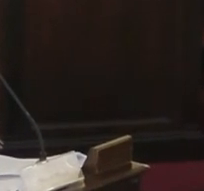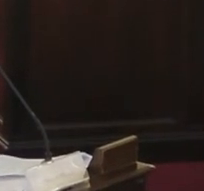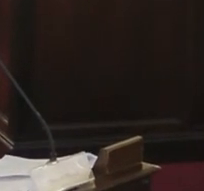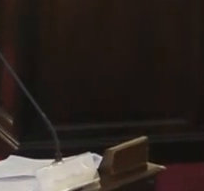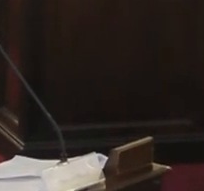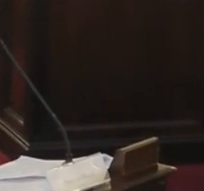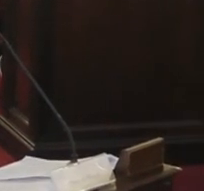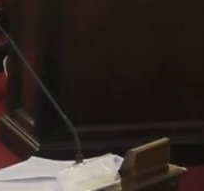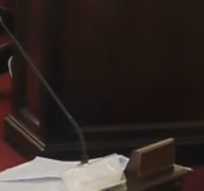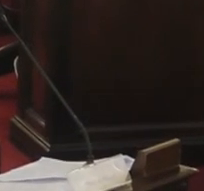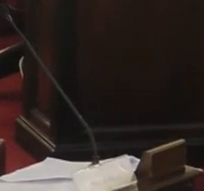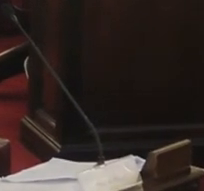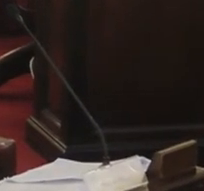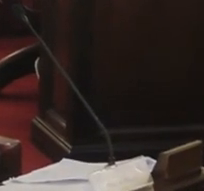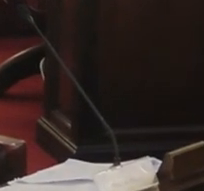talleres...